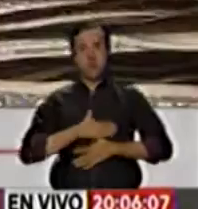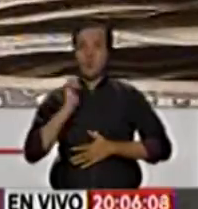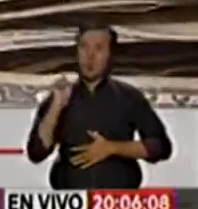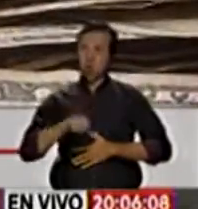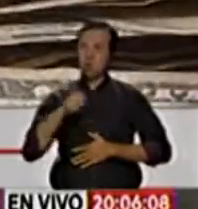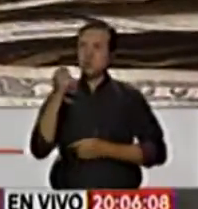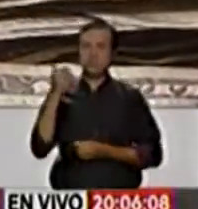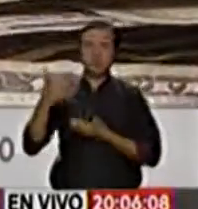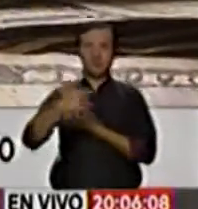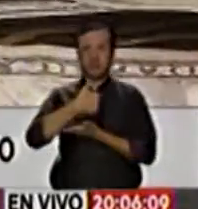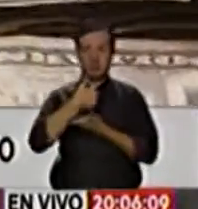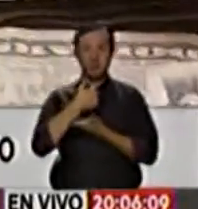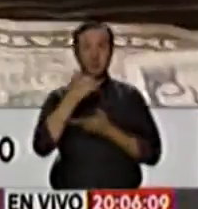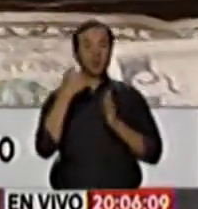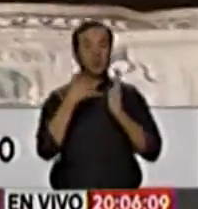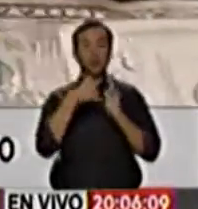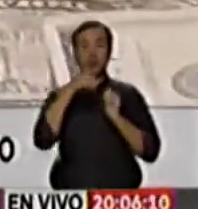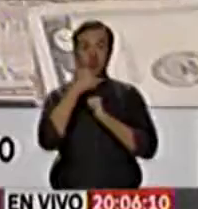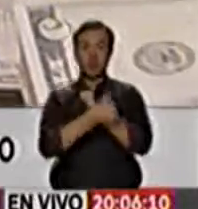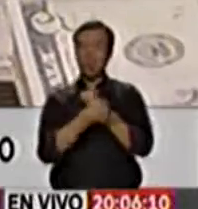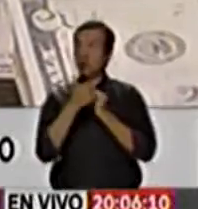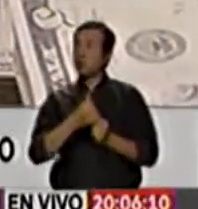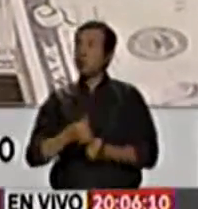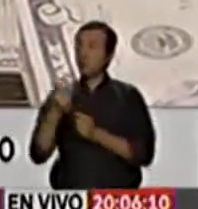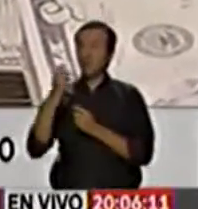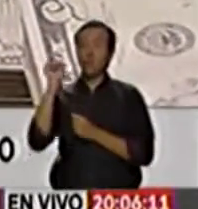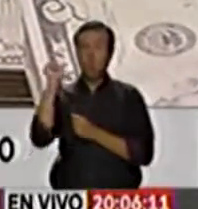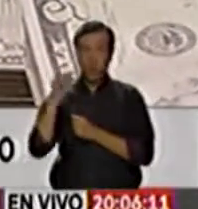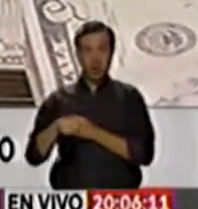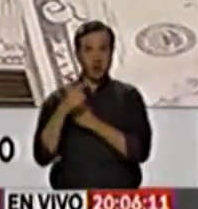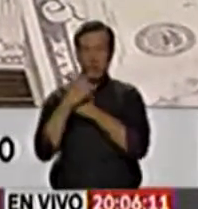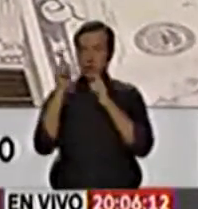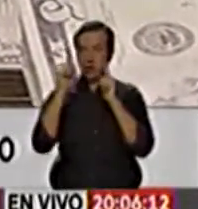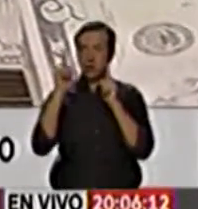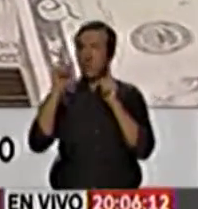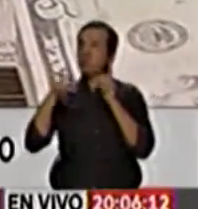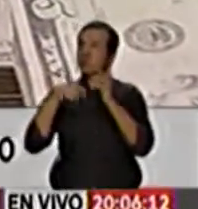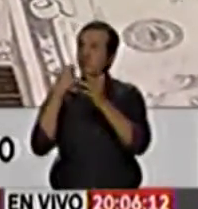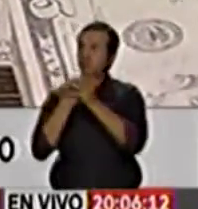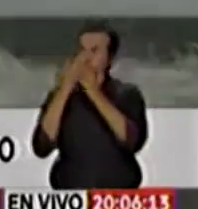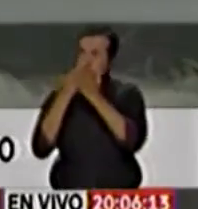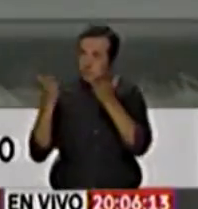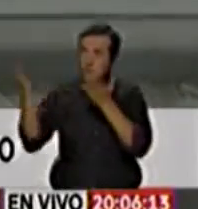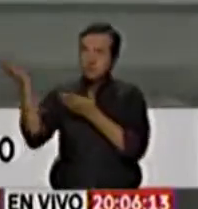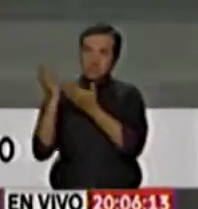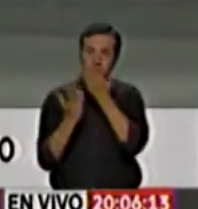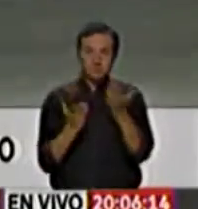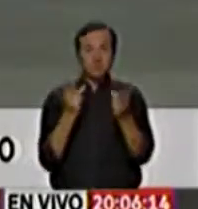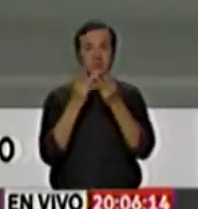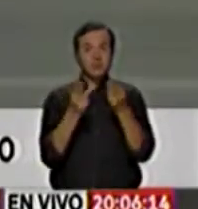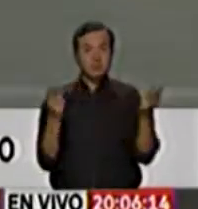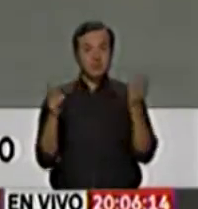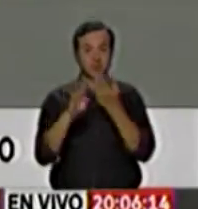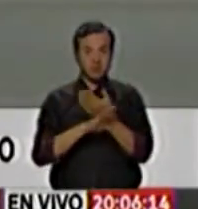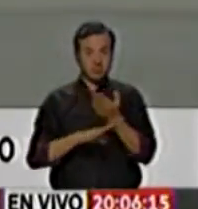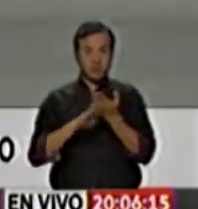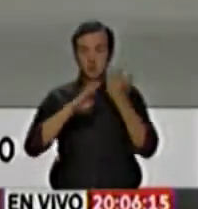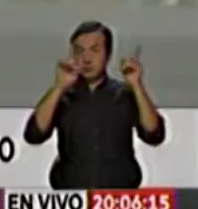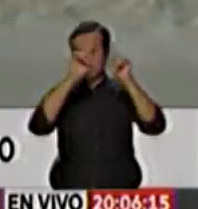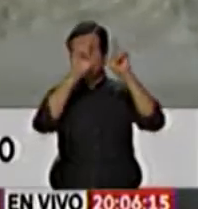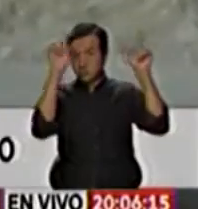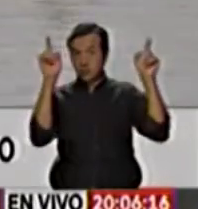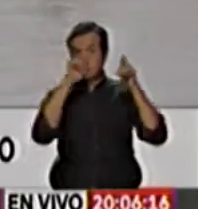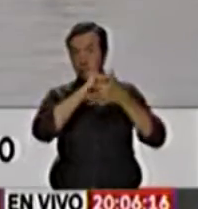empresa. Exime del impuesto a la salida de divisas, a las inversiones en importaciones de bienes de capital y materias primas y a las empresas